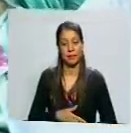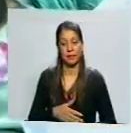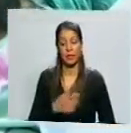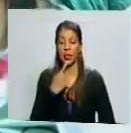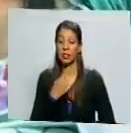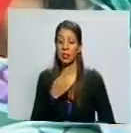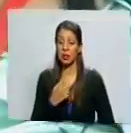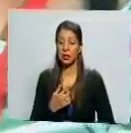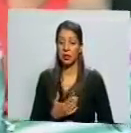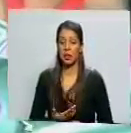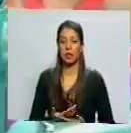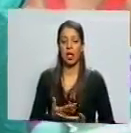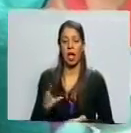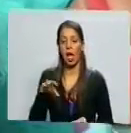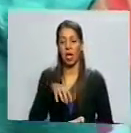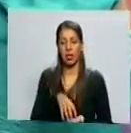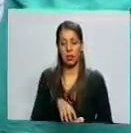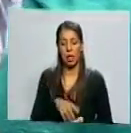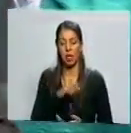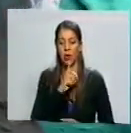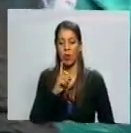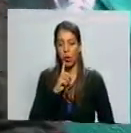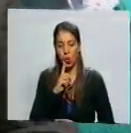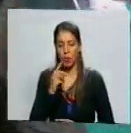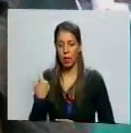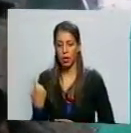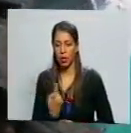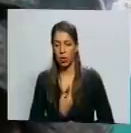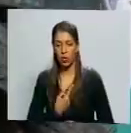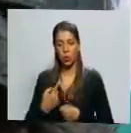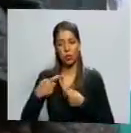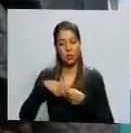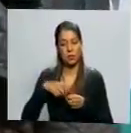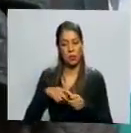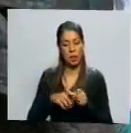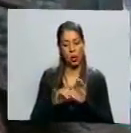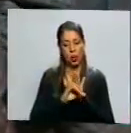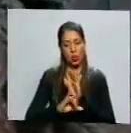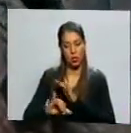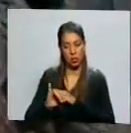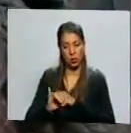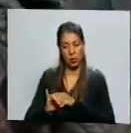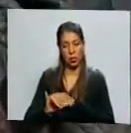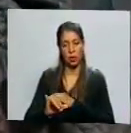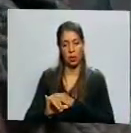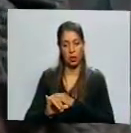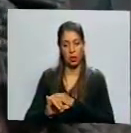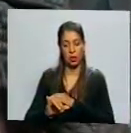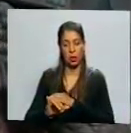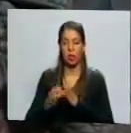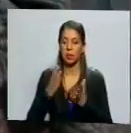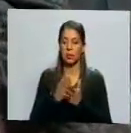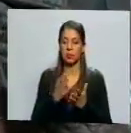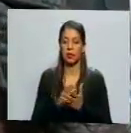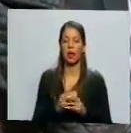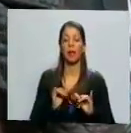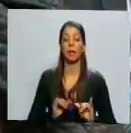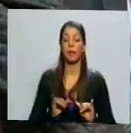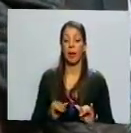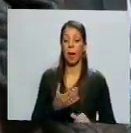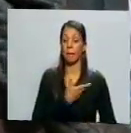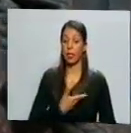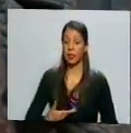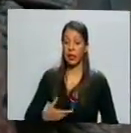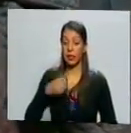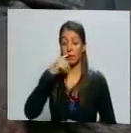nuestro Estado, de nuestro bloque constituyente y de todos los compañeros y compañeras que aquí estamos, siga contando el presidente Hugo Chávez, el